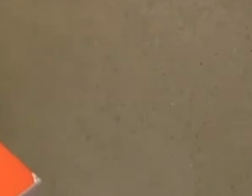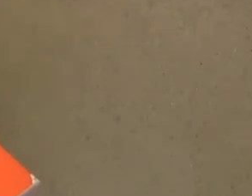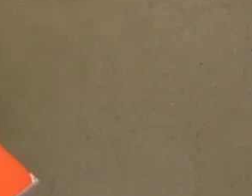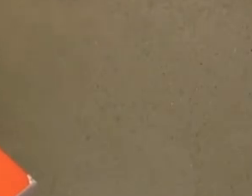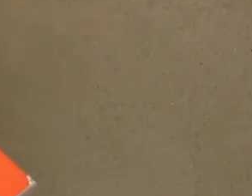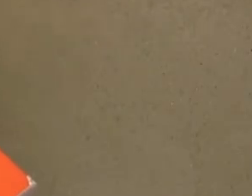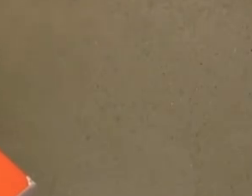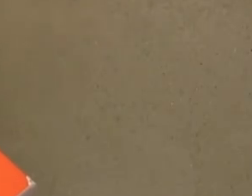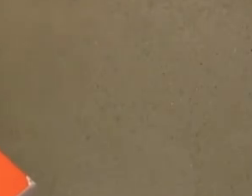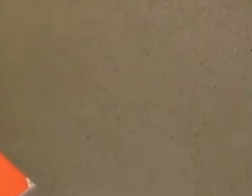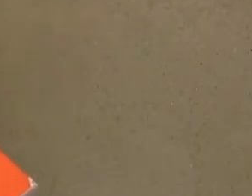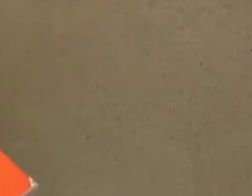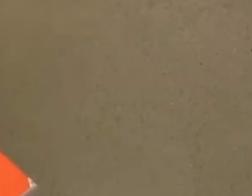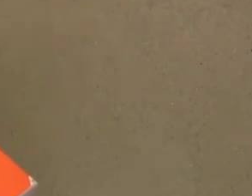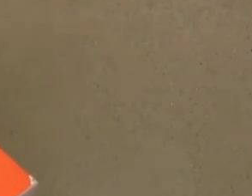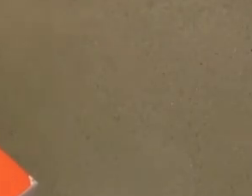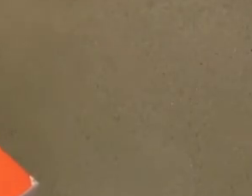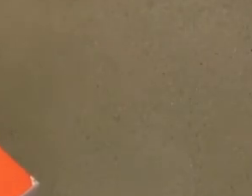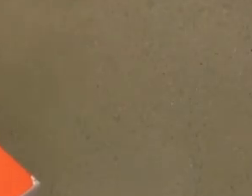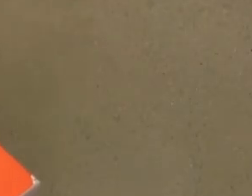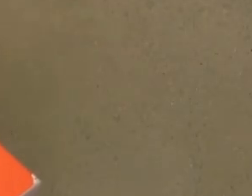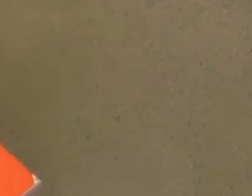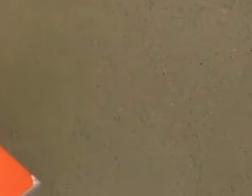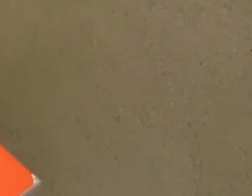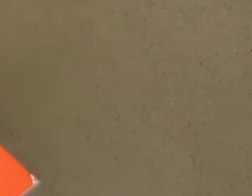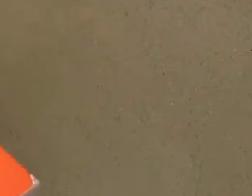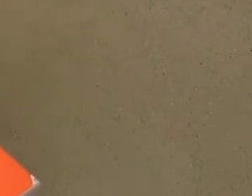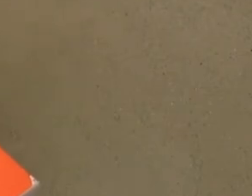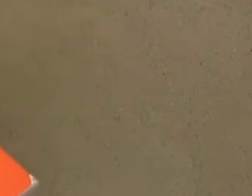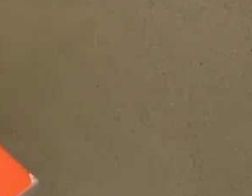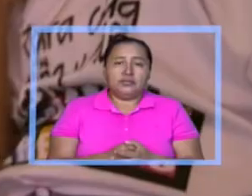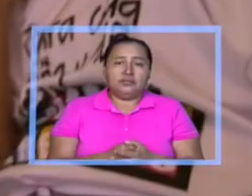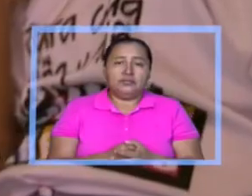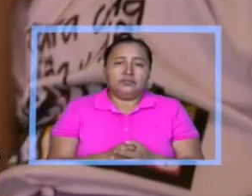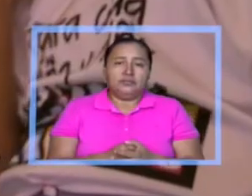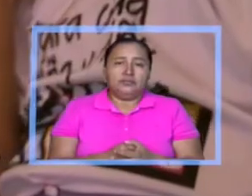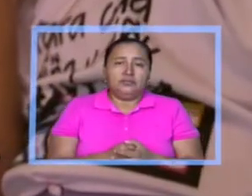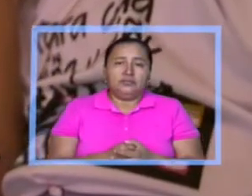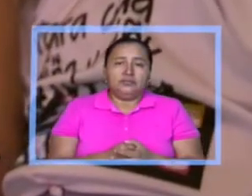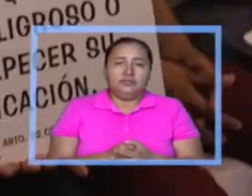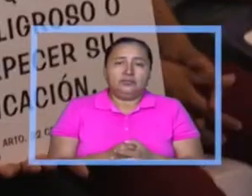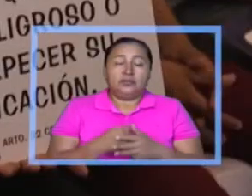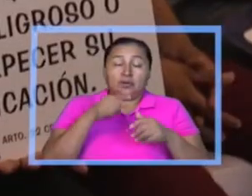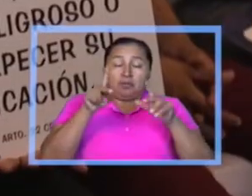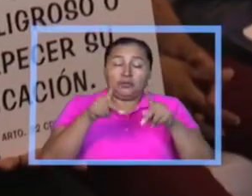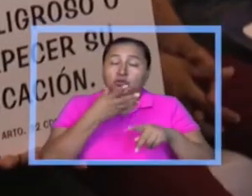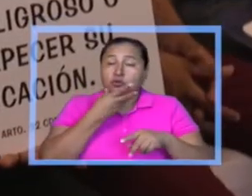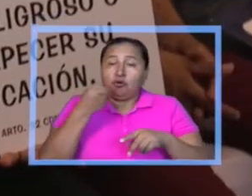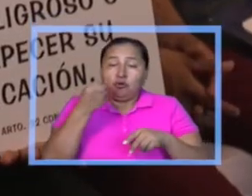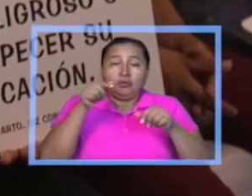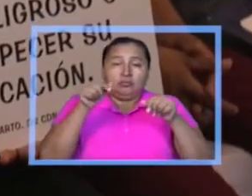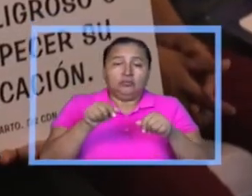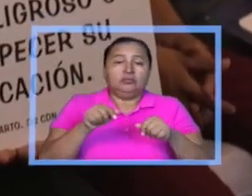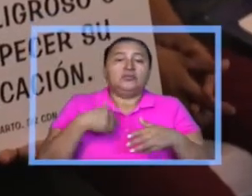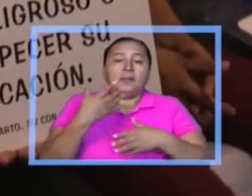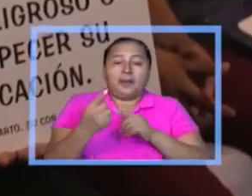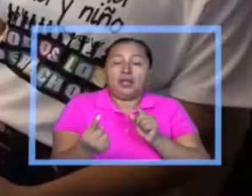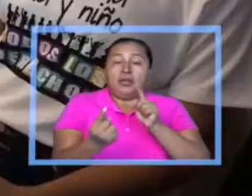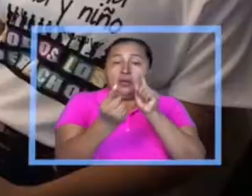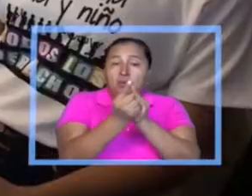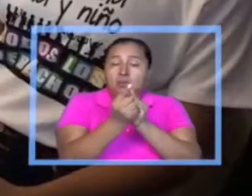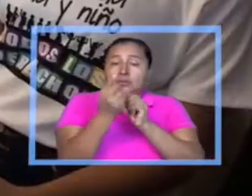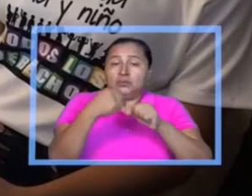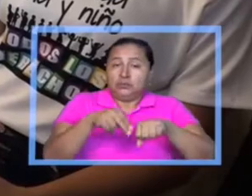porque algunas veces compartíamos y solo compartíamos durante 2 comunidades, 3 comunidades con nuestra organización, y